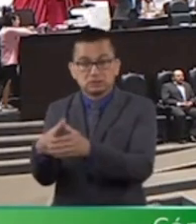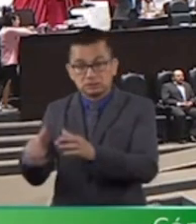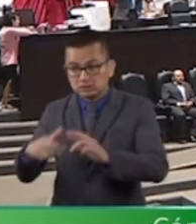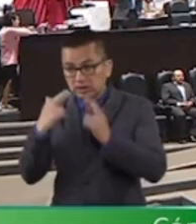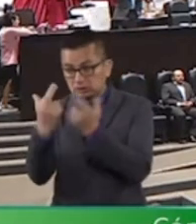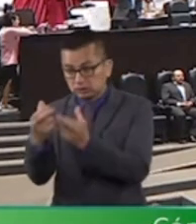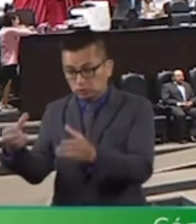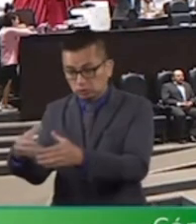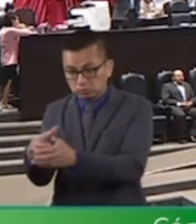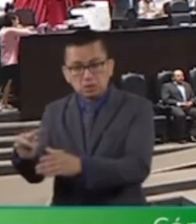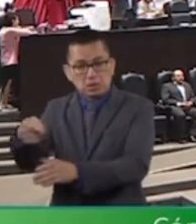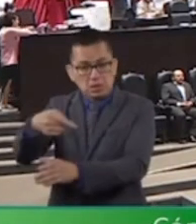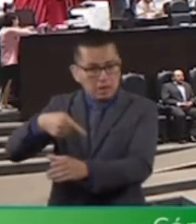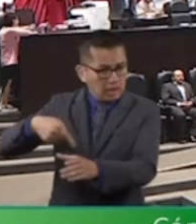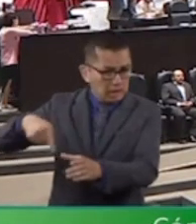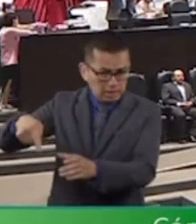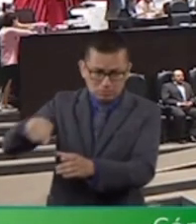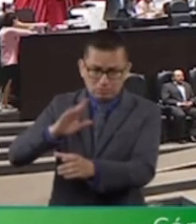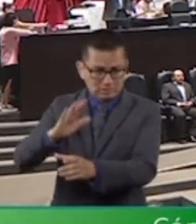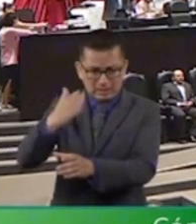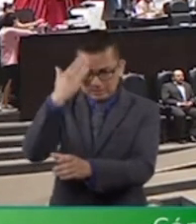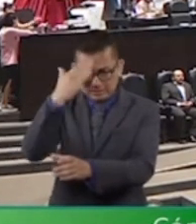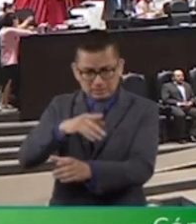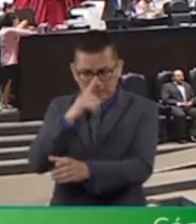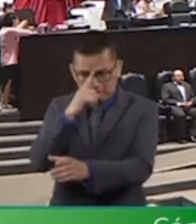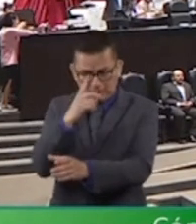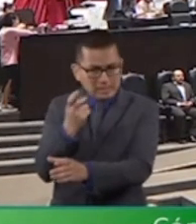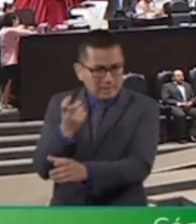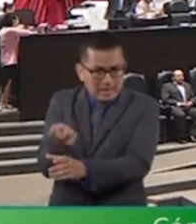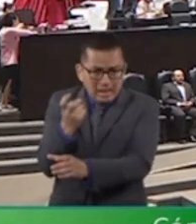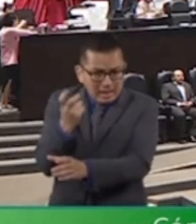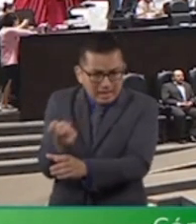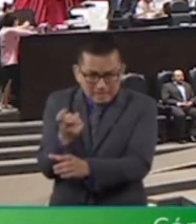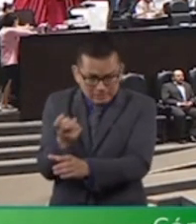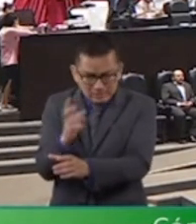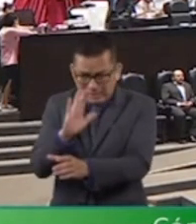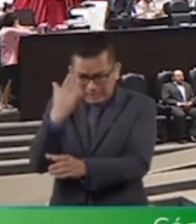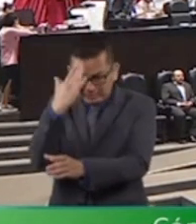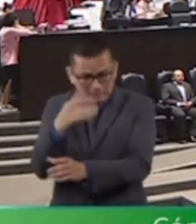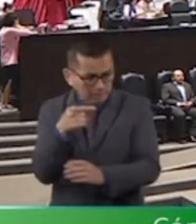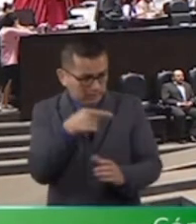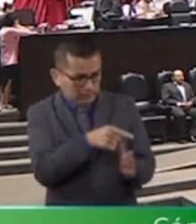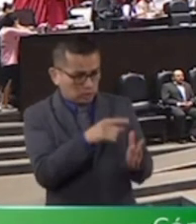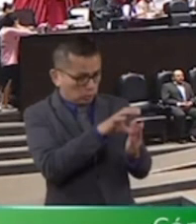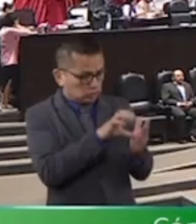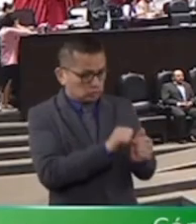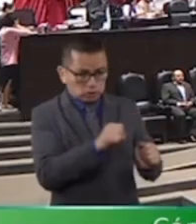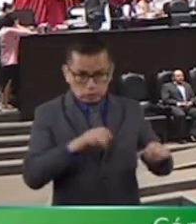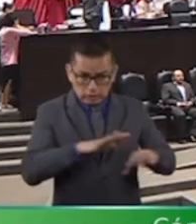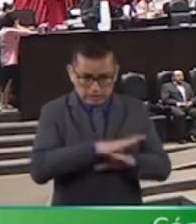saben que su reforma es anticonstitucional y que la